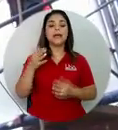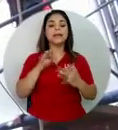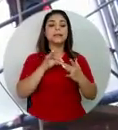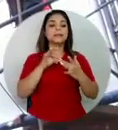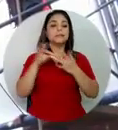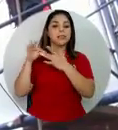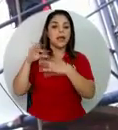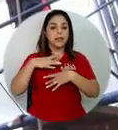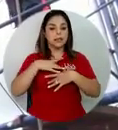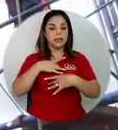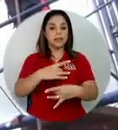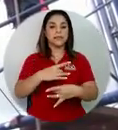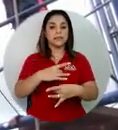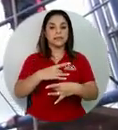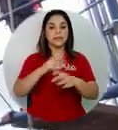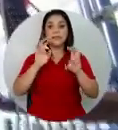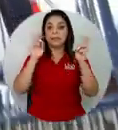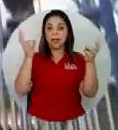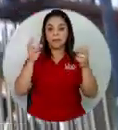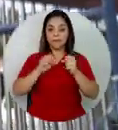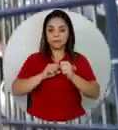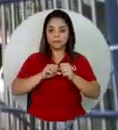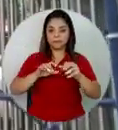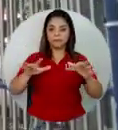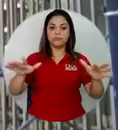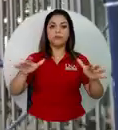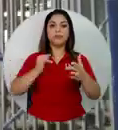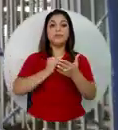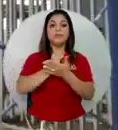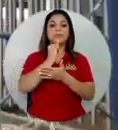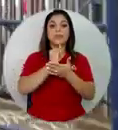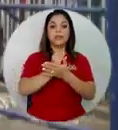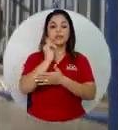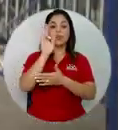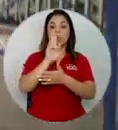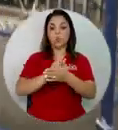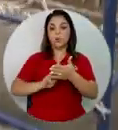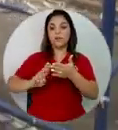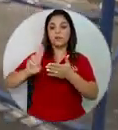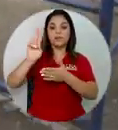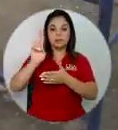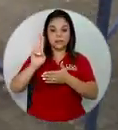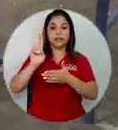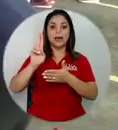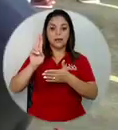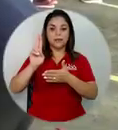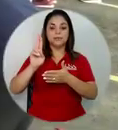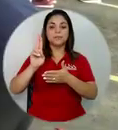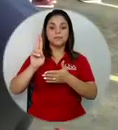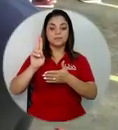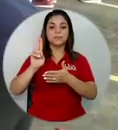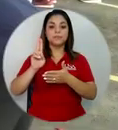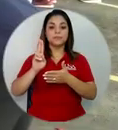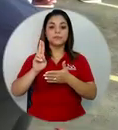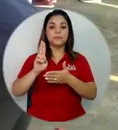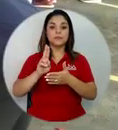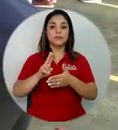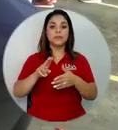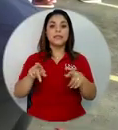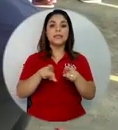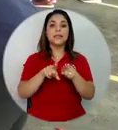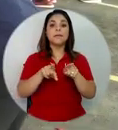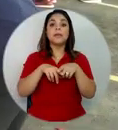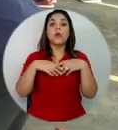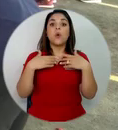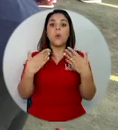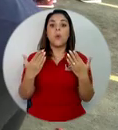toma una especial interés el tema de la extensión y la investigación universitaria, ¿no?,